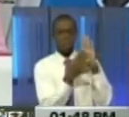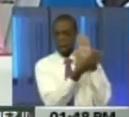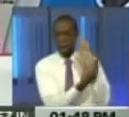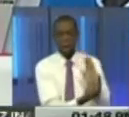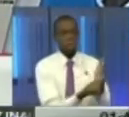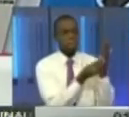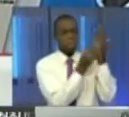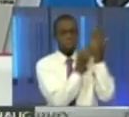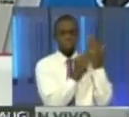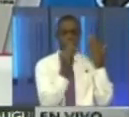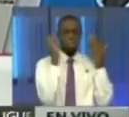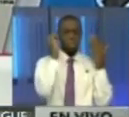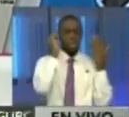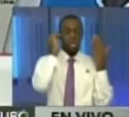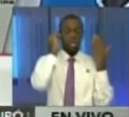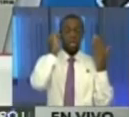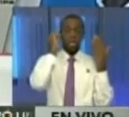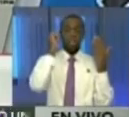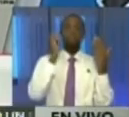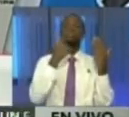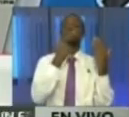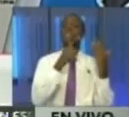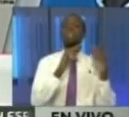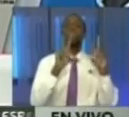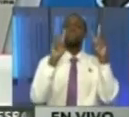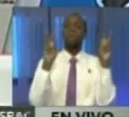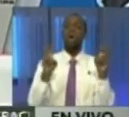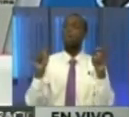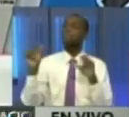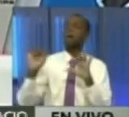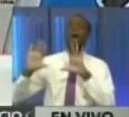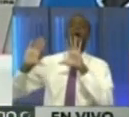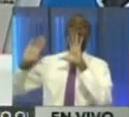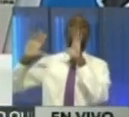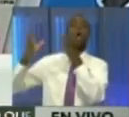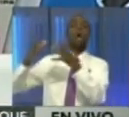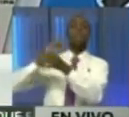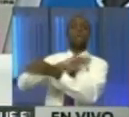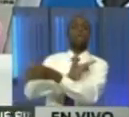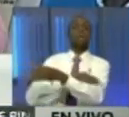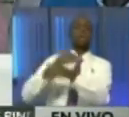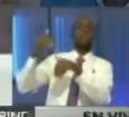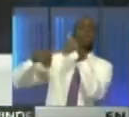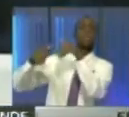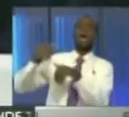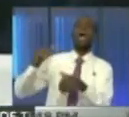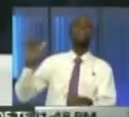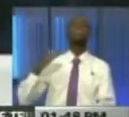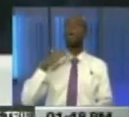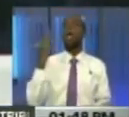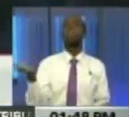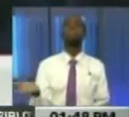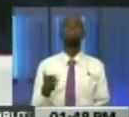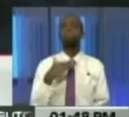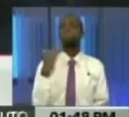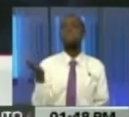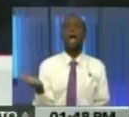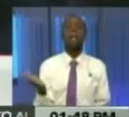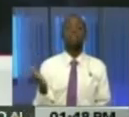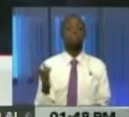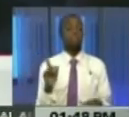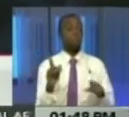de demostrarlo, que la autoridad electoral hace mal porque no actúa como algunos